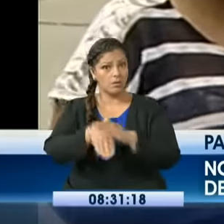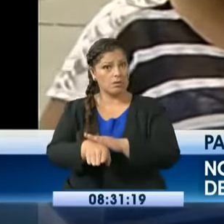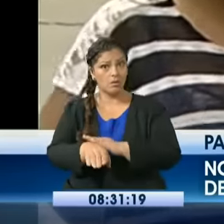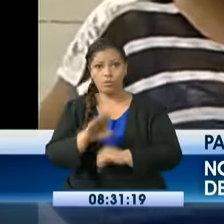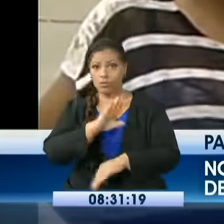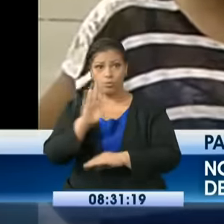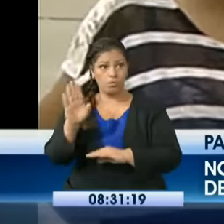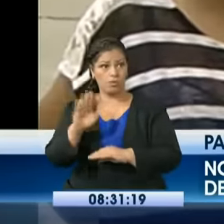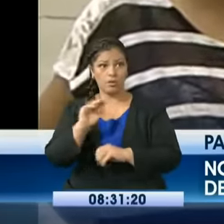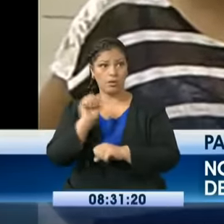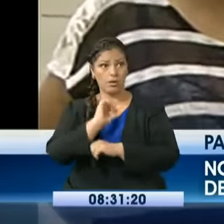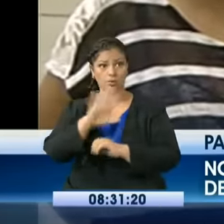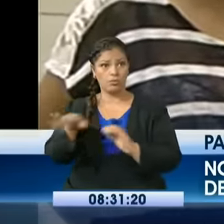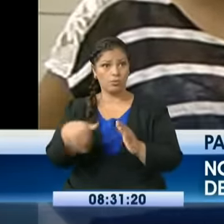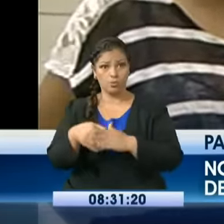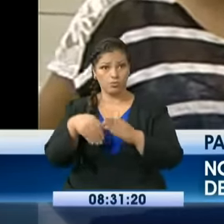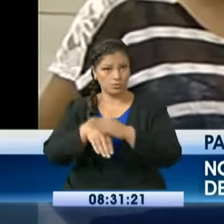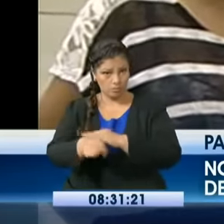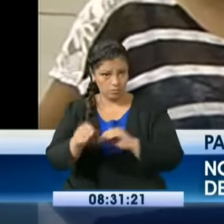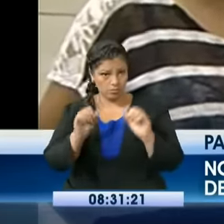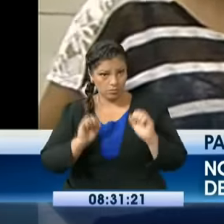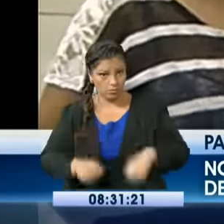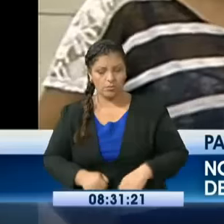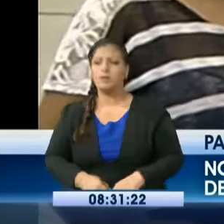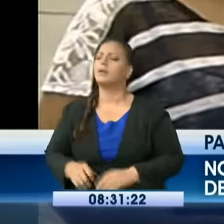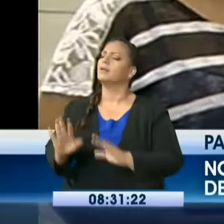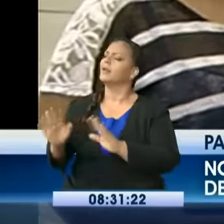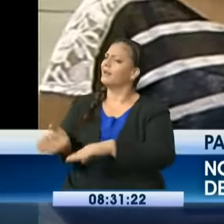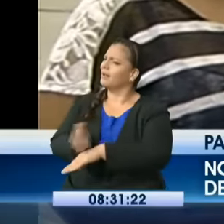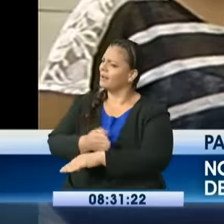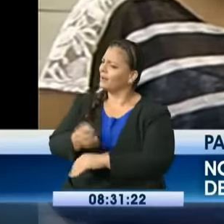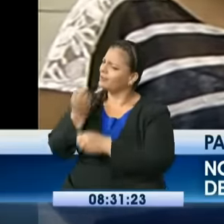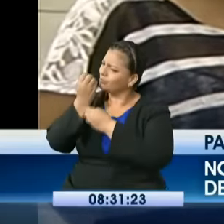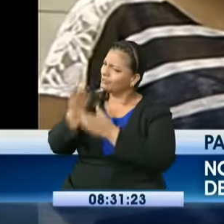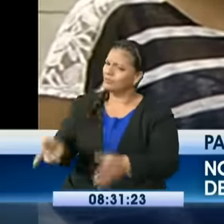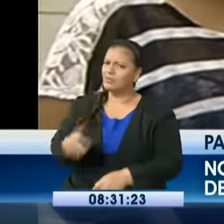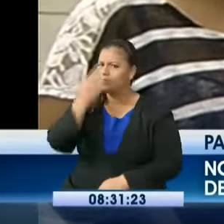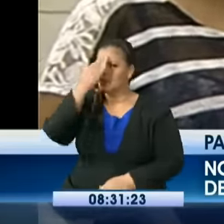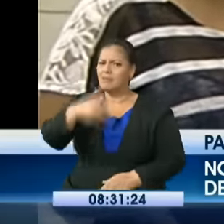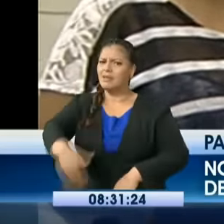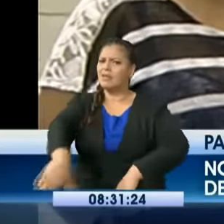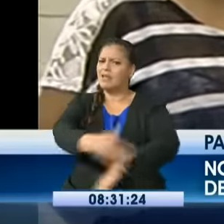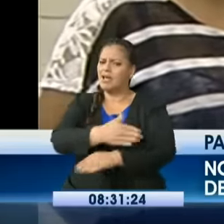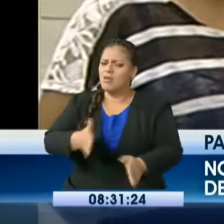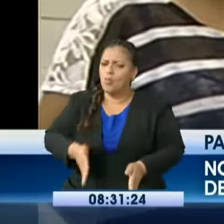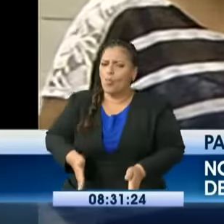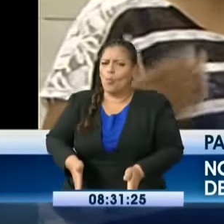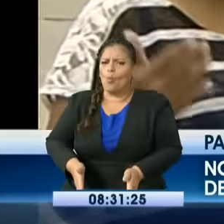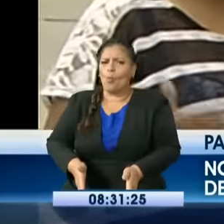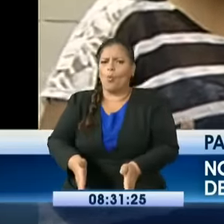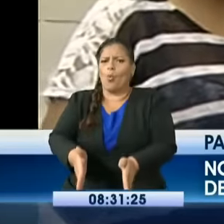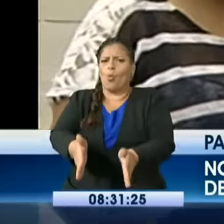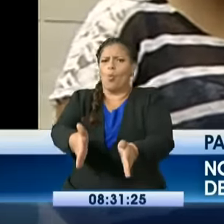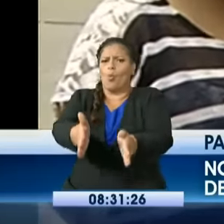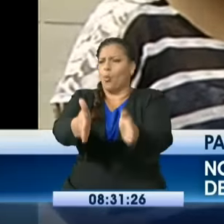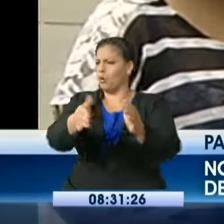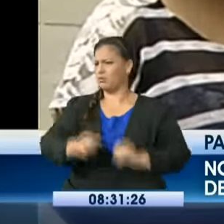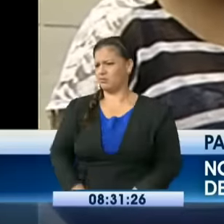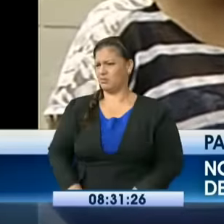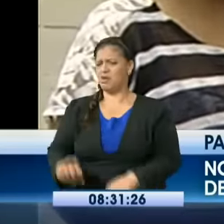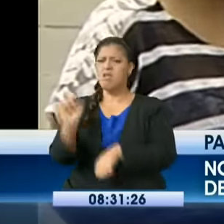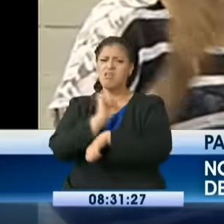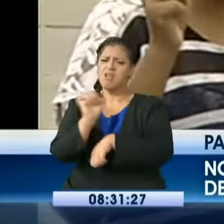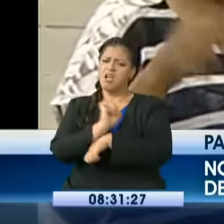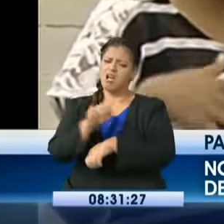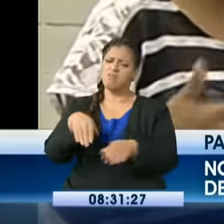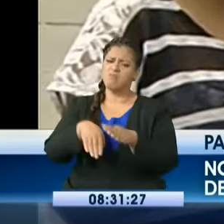mediodía y mira la calle, qué ancho tiene la calle de la escuela. O sea, que es angosta. La calle es sumamente angosta. ¿Y eso ocasiona? Eso ocasiona que los niños que van a